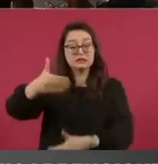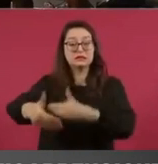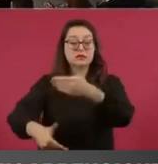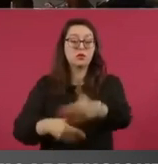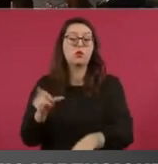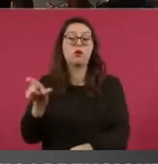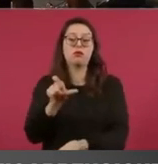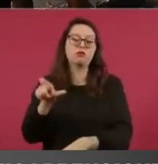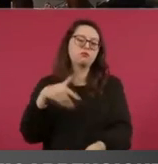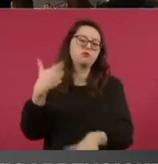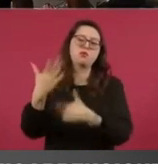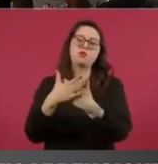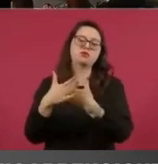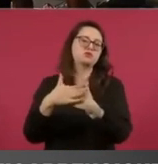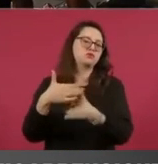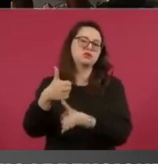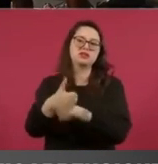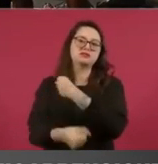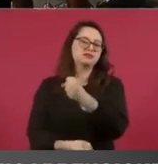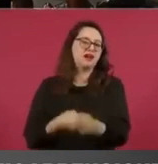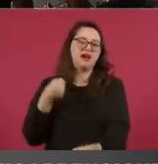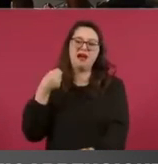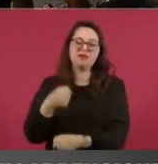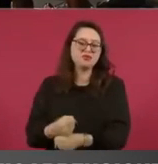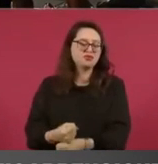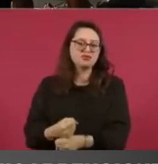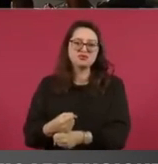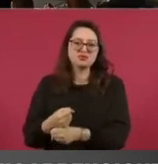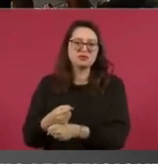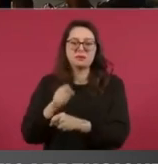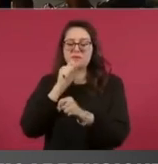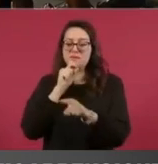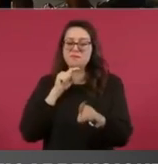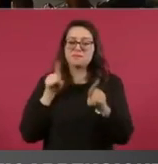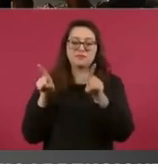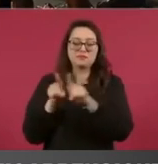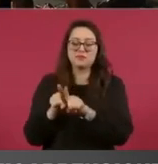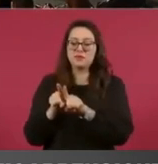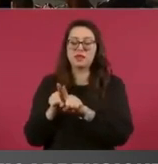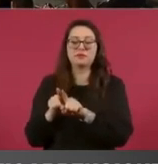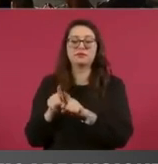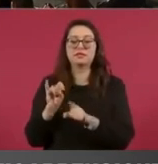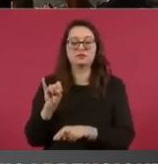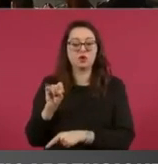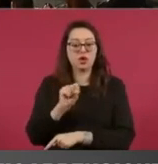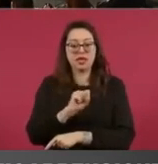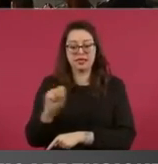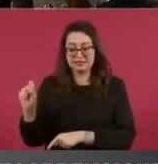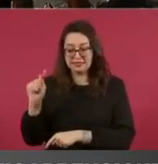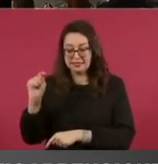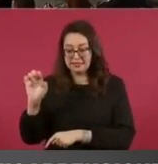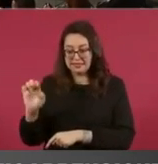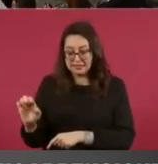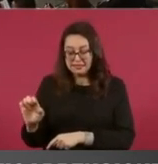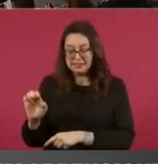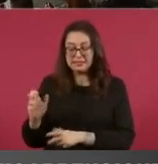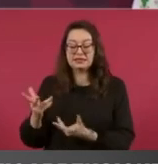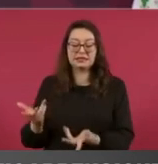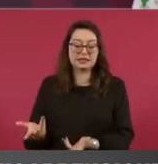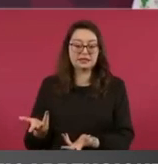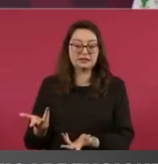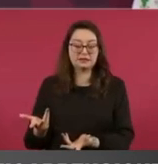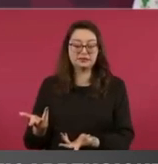Igual en el caso de la reforma del ISSSTE que hizo Calderón con la maestra